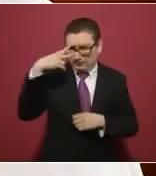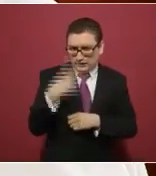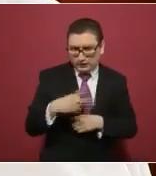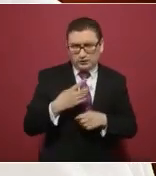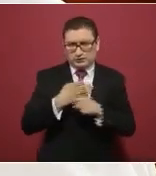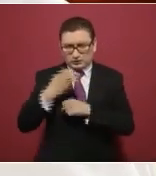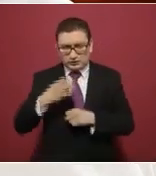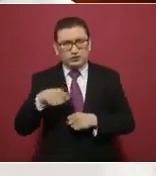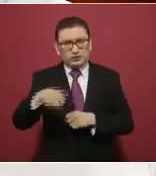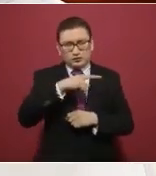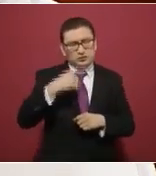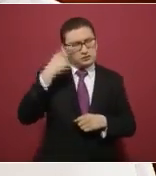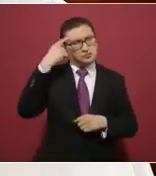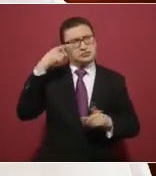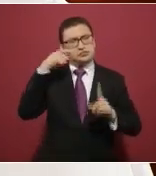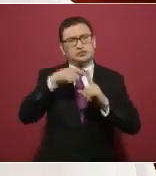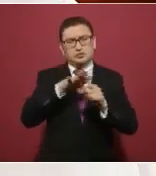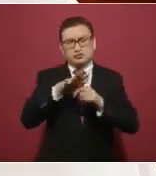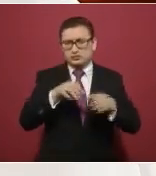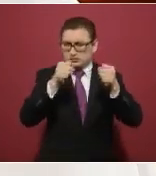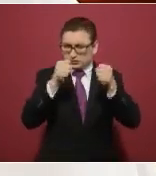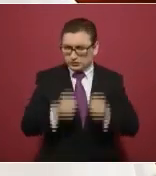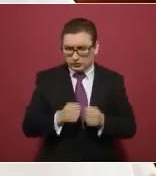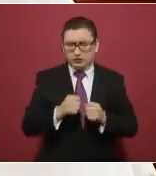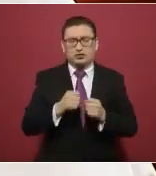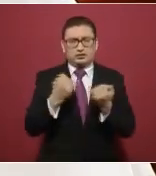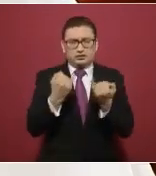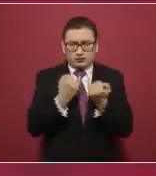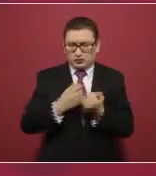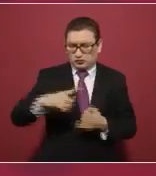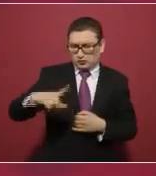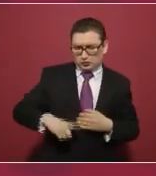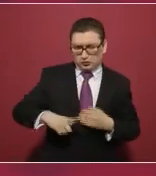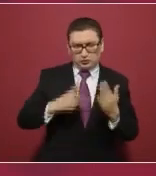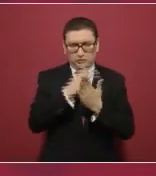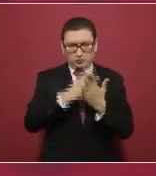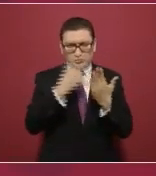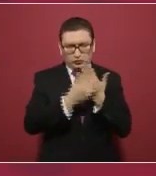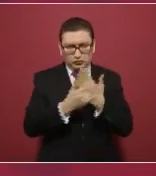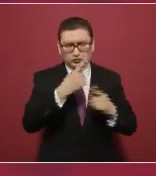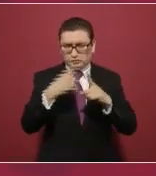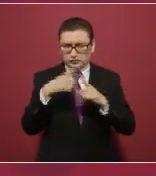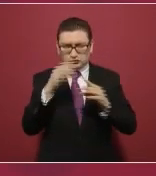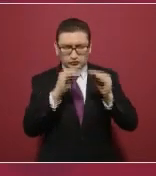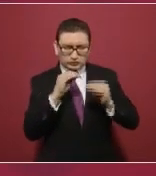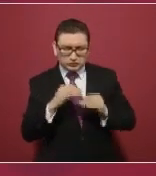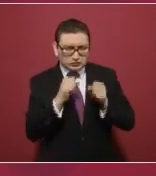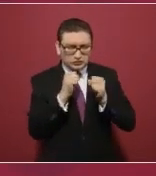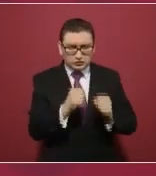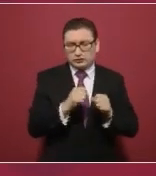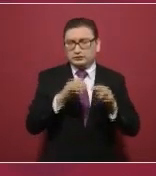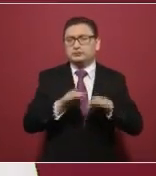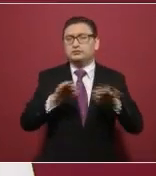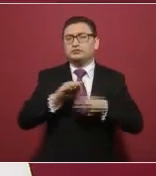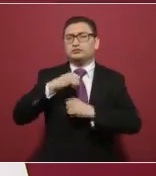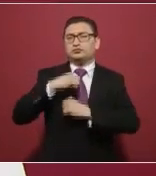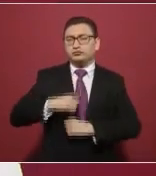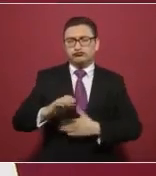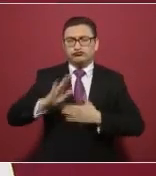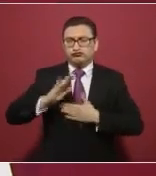con la seguridad, ninguna política de seguridad podría funcionar sin la efectiva participación y compromiso de dichas